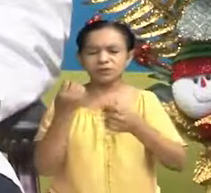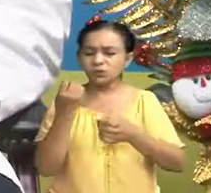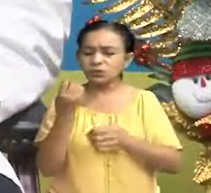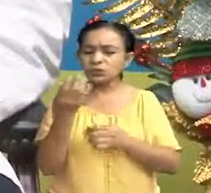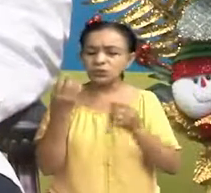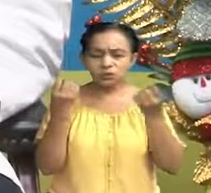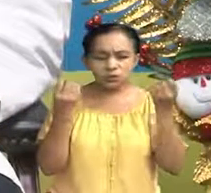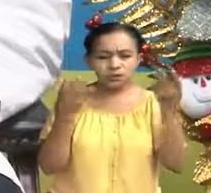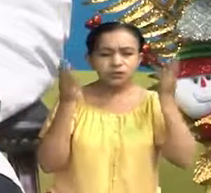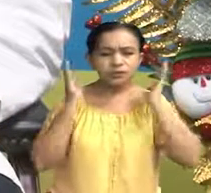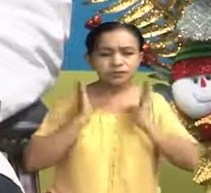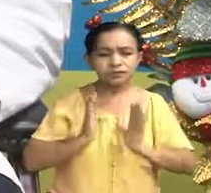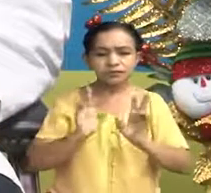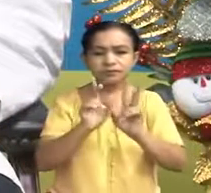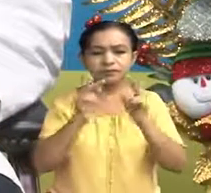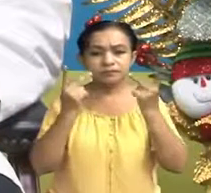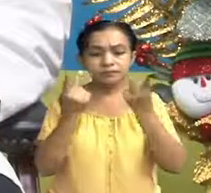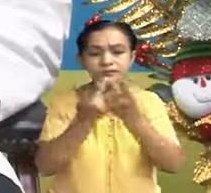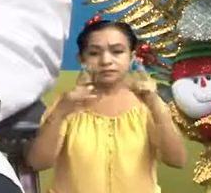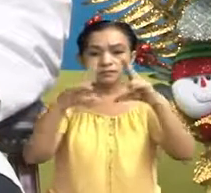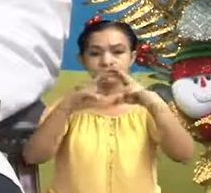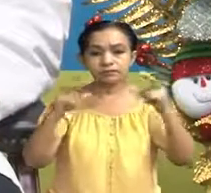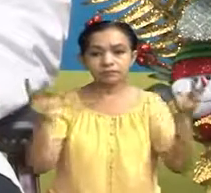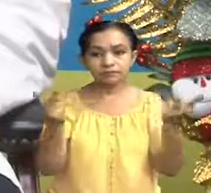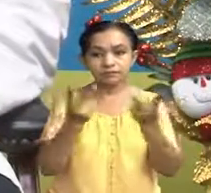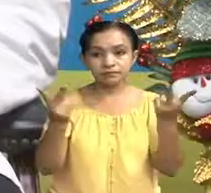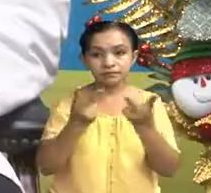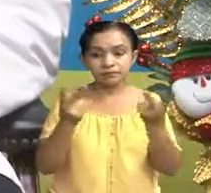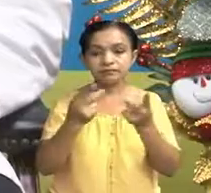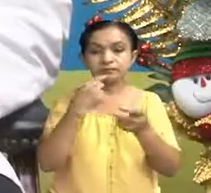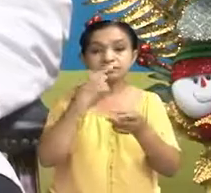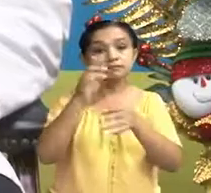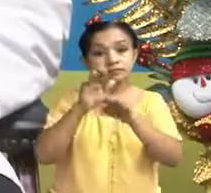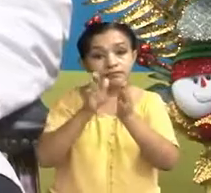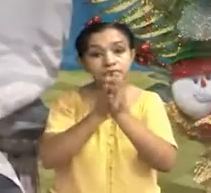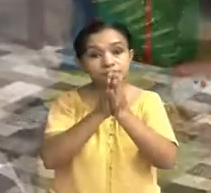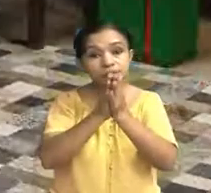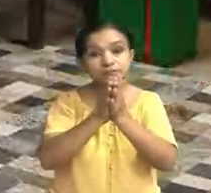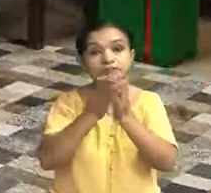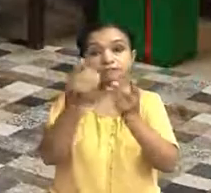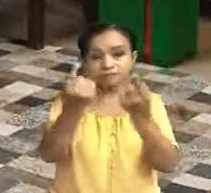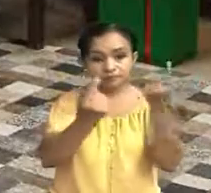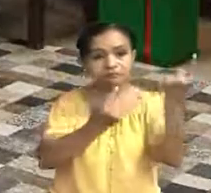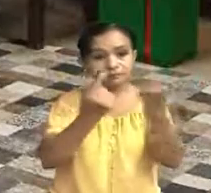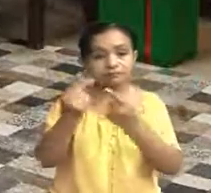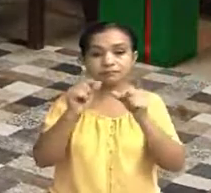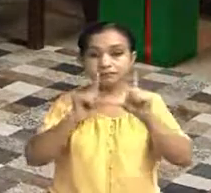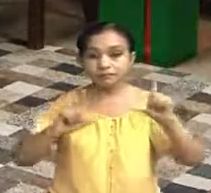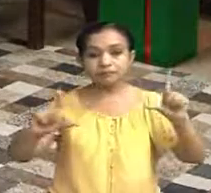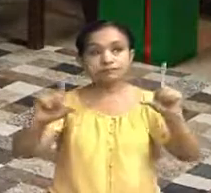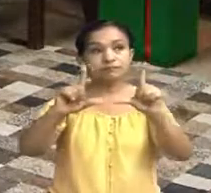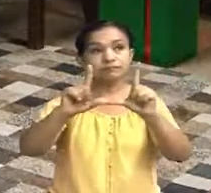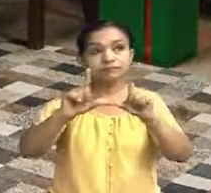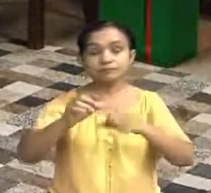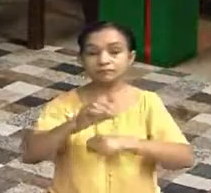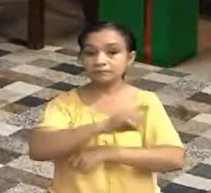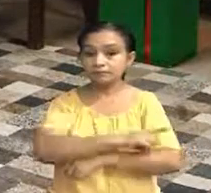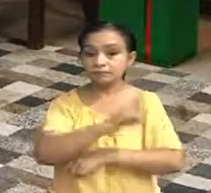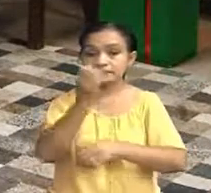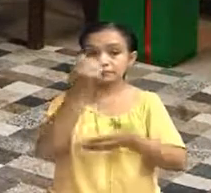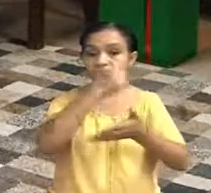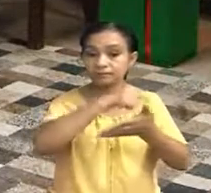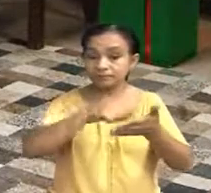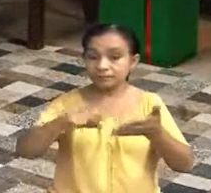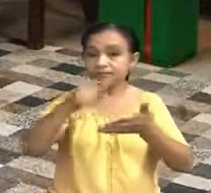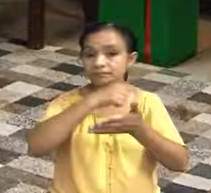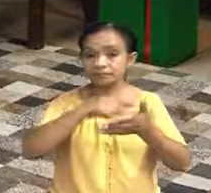Estamos atendiendo a toda la población nicaragüense y de hecho los invitamos a que acudan a estas clínicas. Cada día, doctor, cada semana, cada